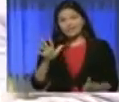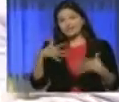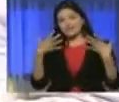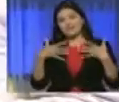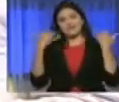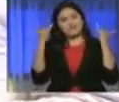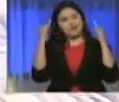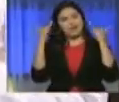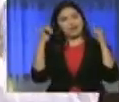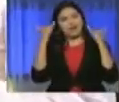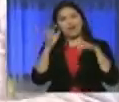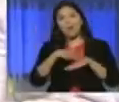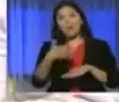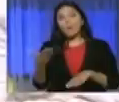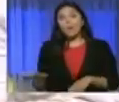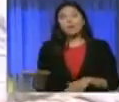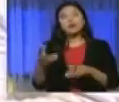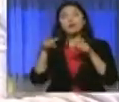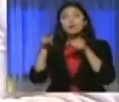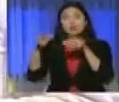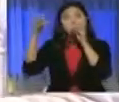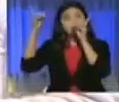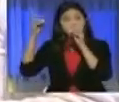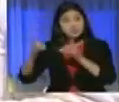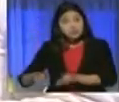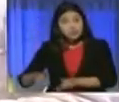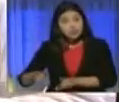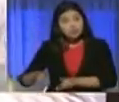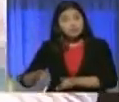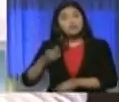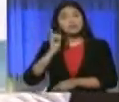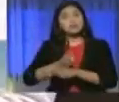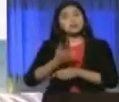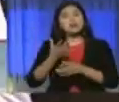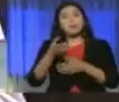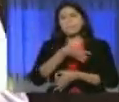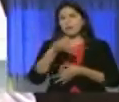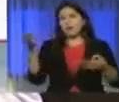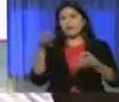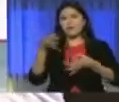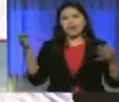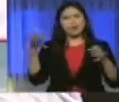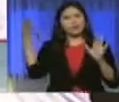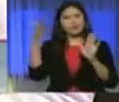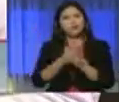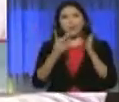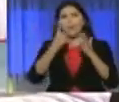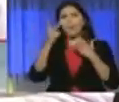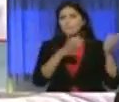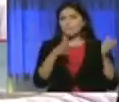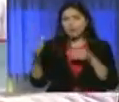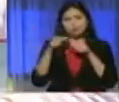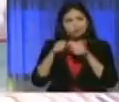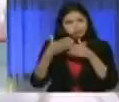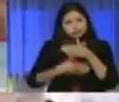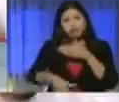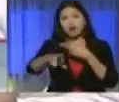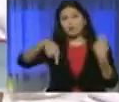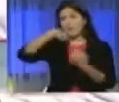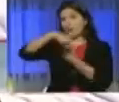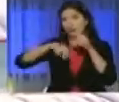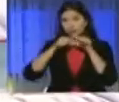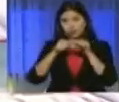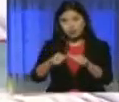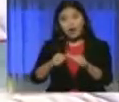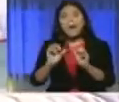por cuanto la decisión que usted ha tomado se corresponde perfectamente con lo que ha sido una política sostenida por la revolución, iniciada